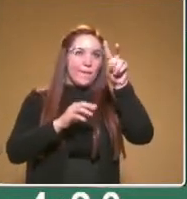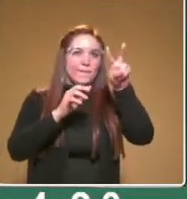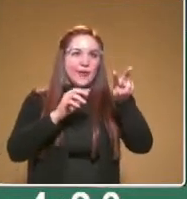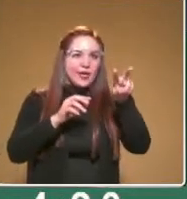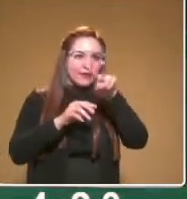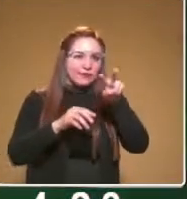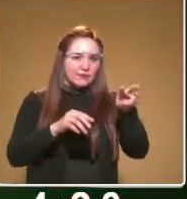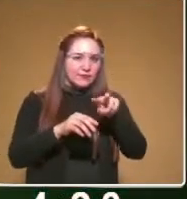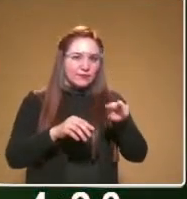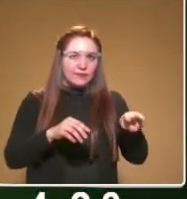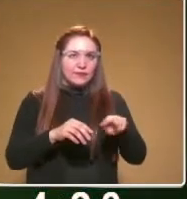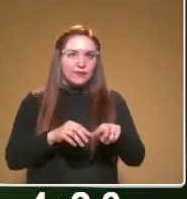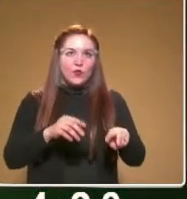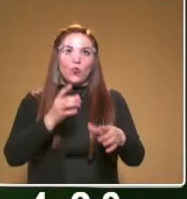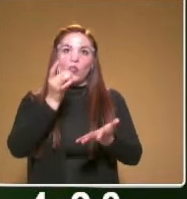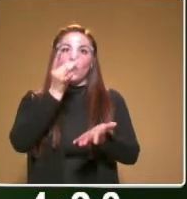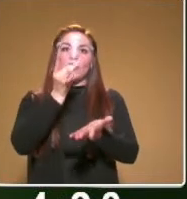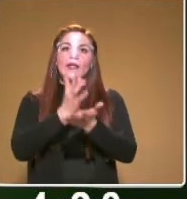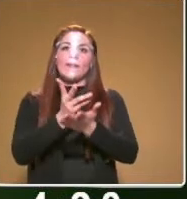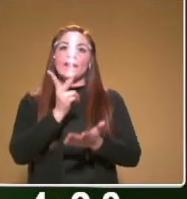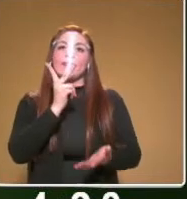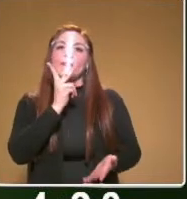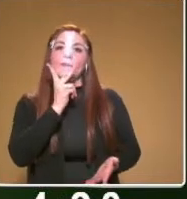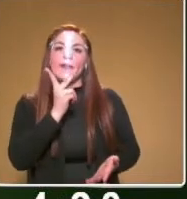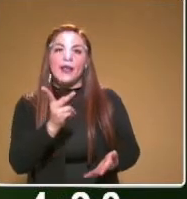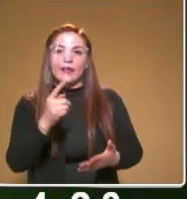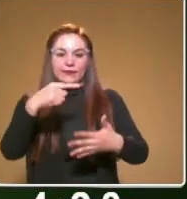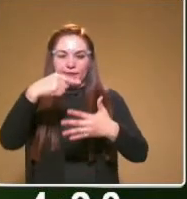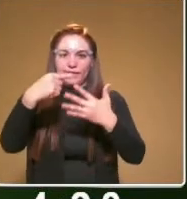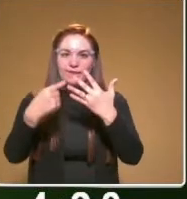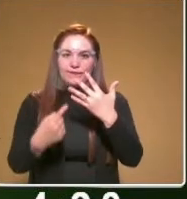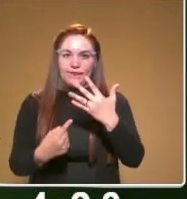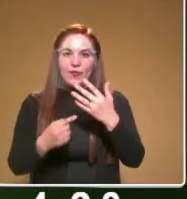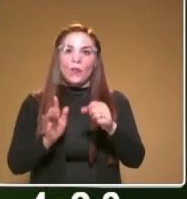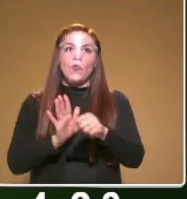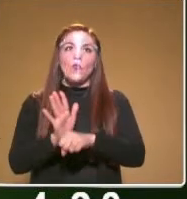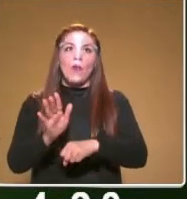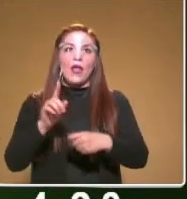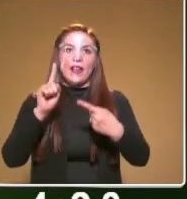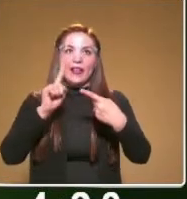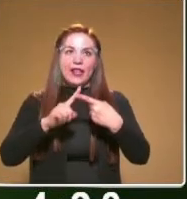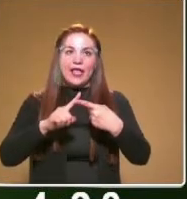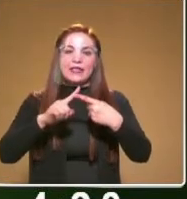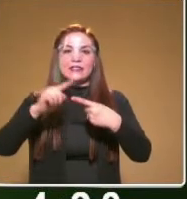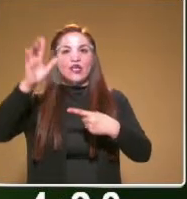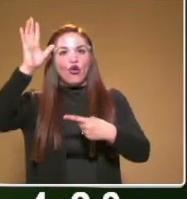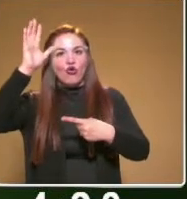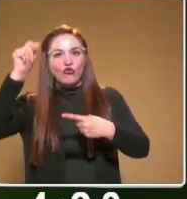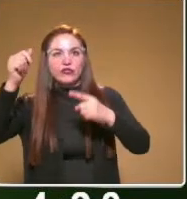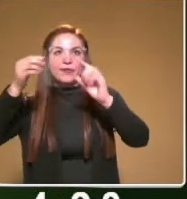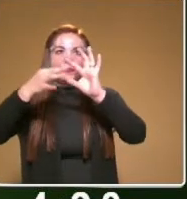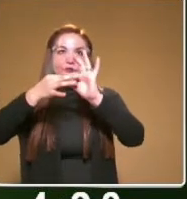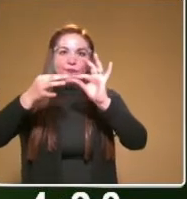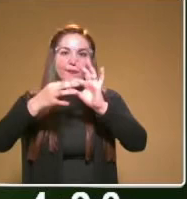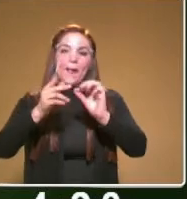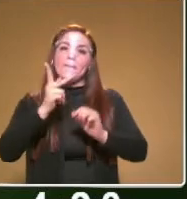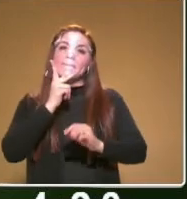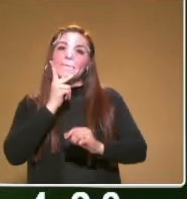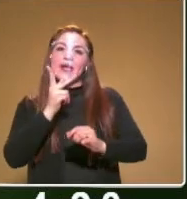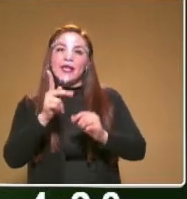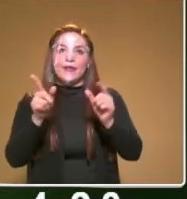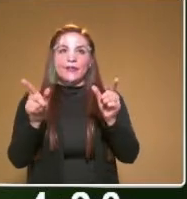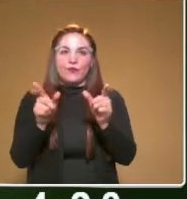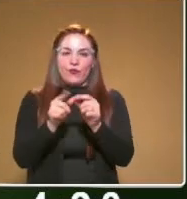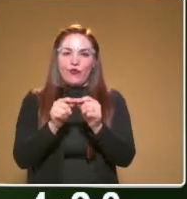avanzar, vamos a ver ahí las características para que tomen nota. Detalla conceptos, utiliza frases muy breves,